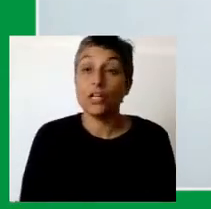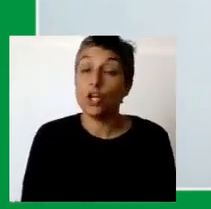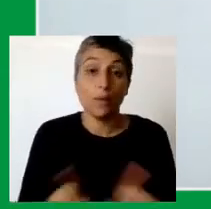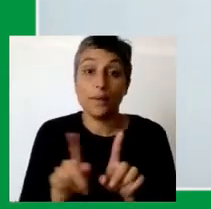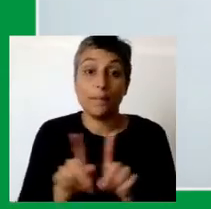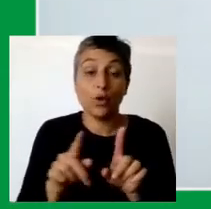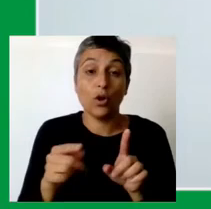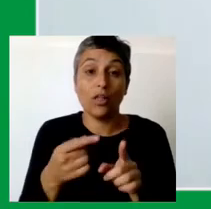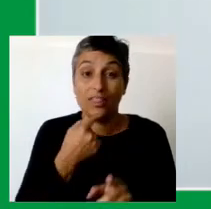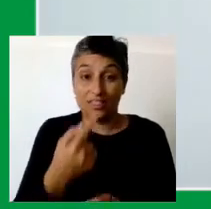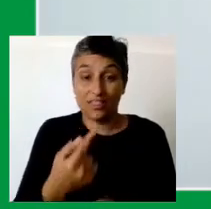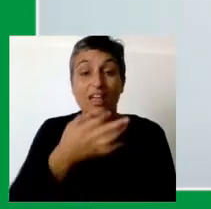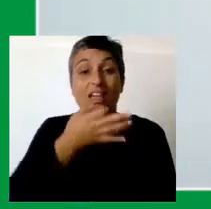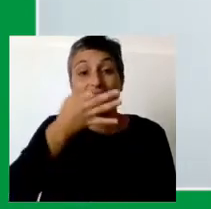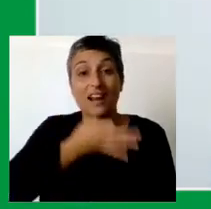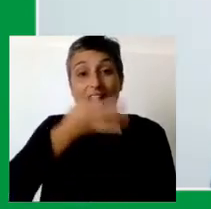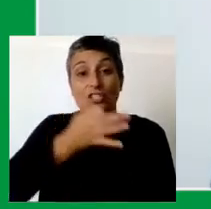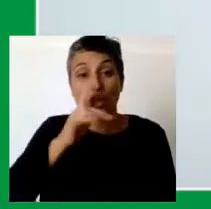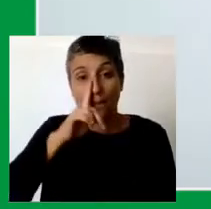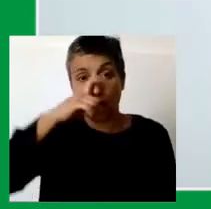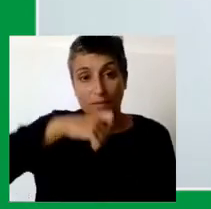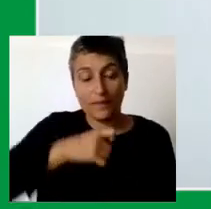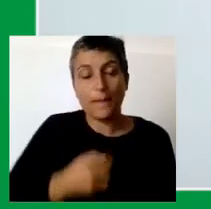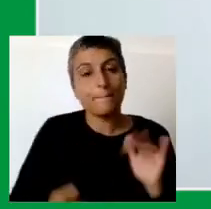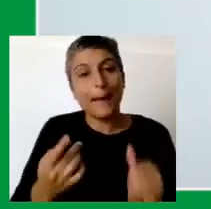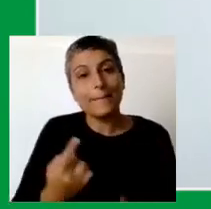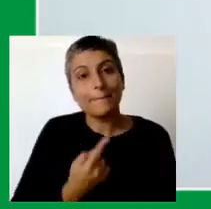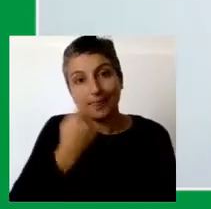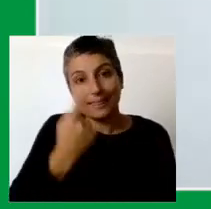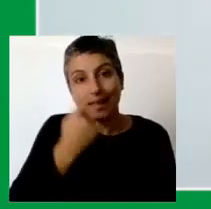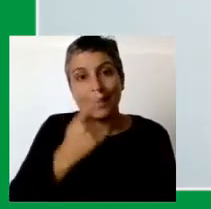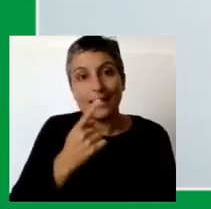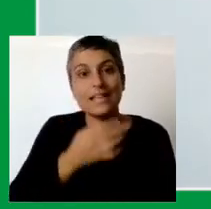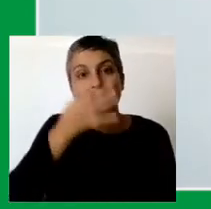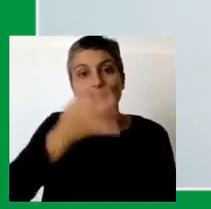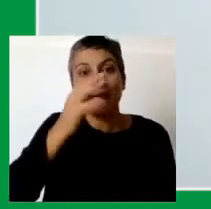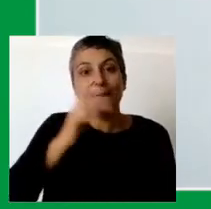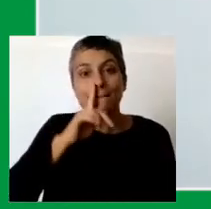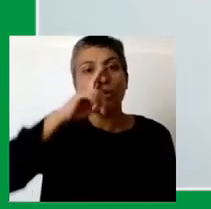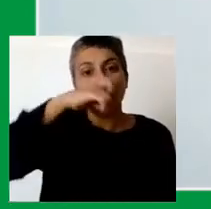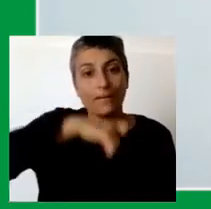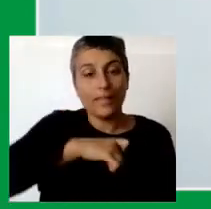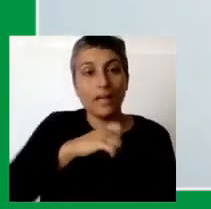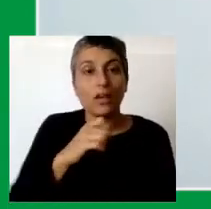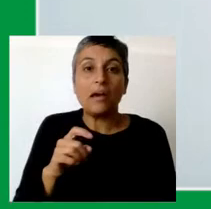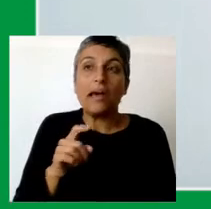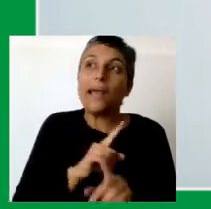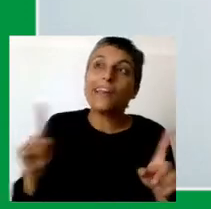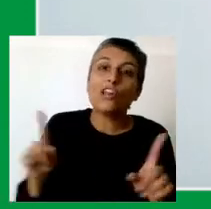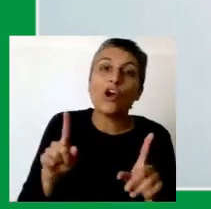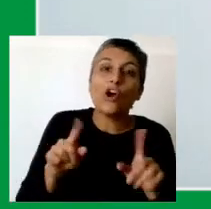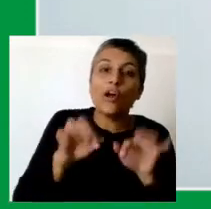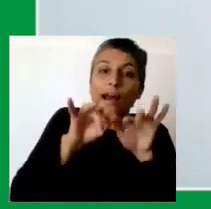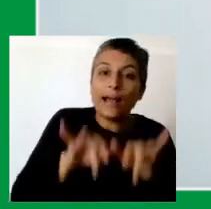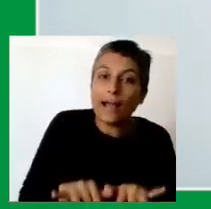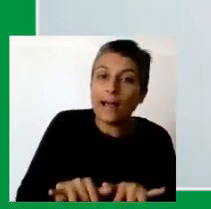de Montevideo. Me interesa más la declaración de Montevideo que la carta más